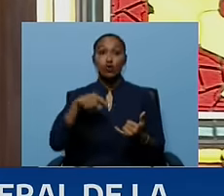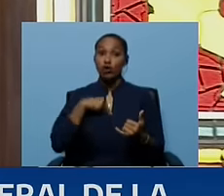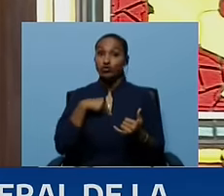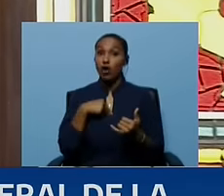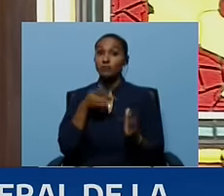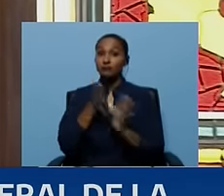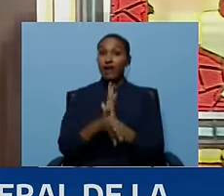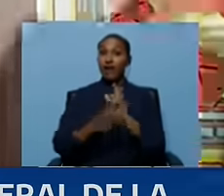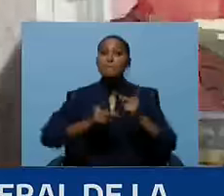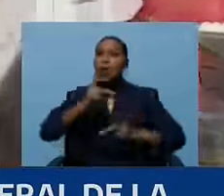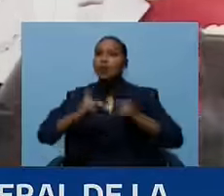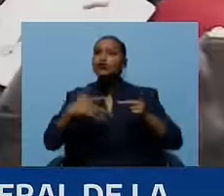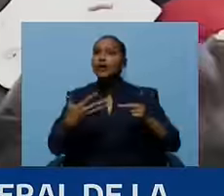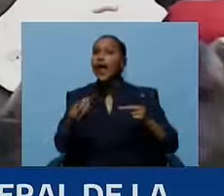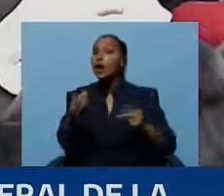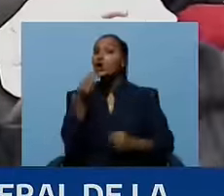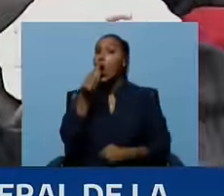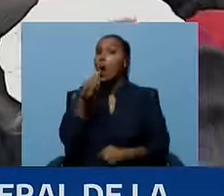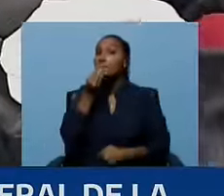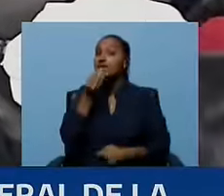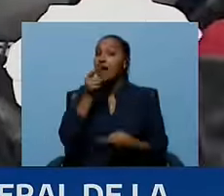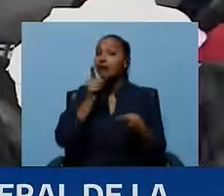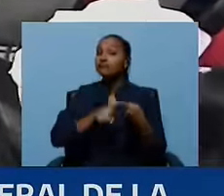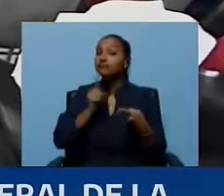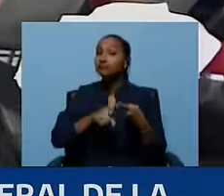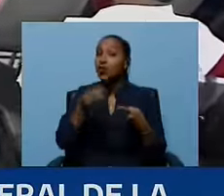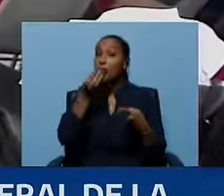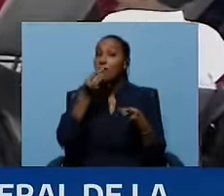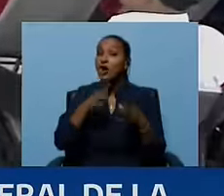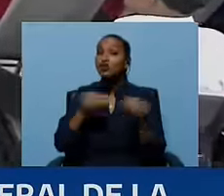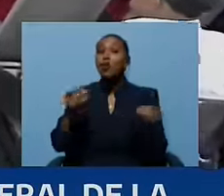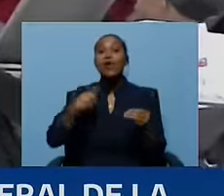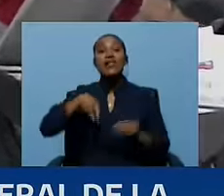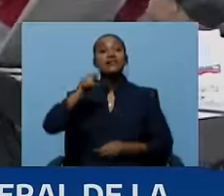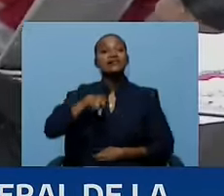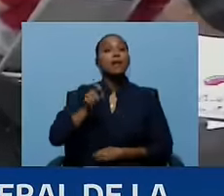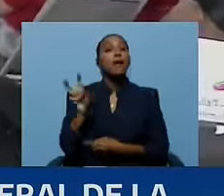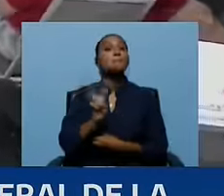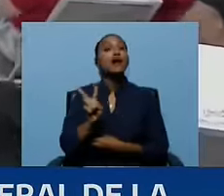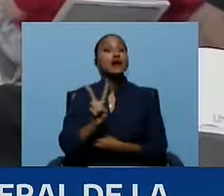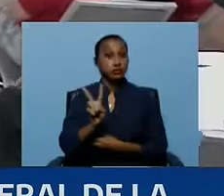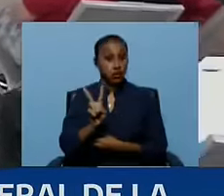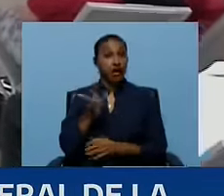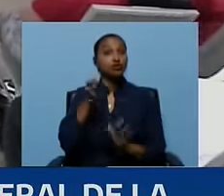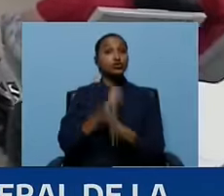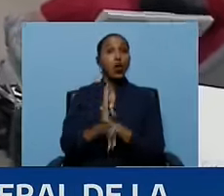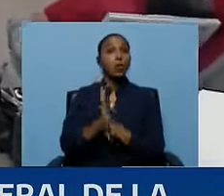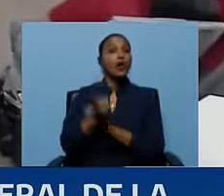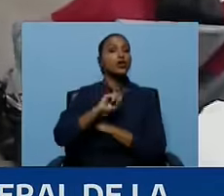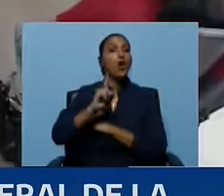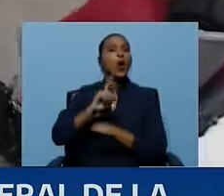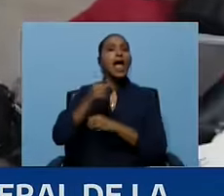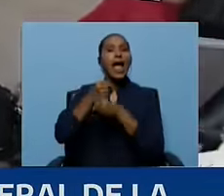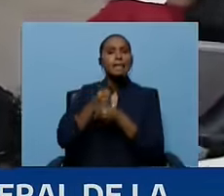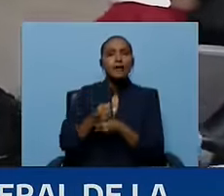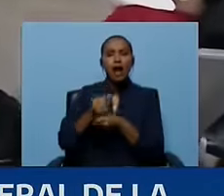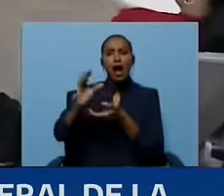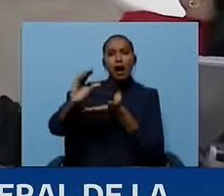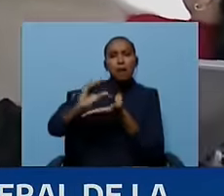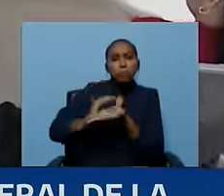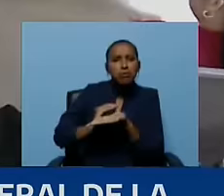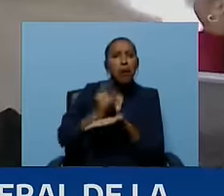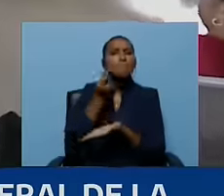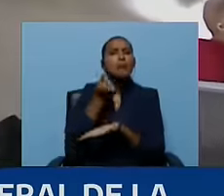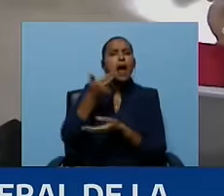papa y todo lo que necesitamos en el país como lo estamos produciendo, sin depender de la chequera petrolera, como era